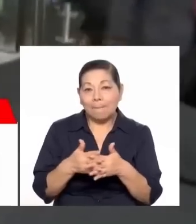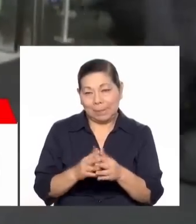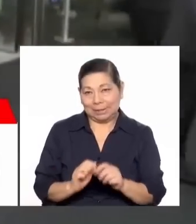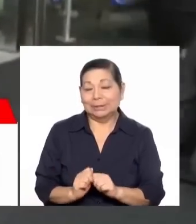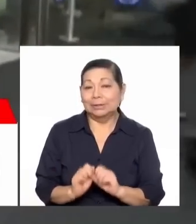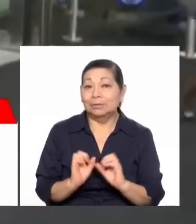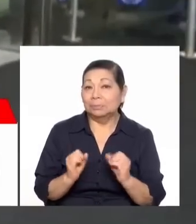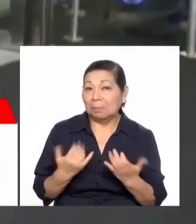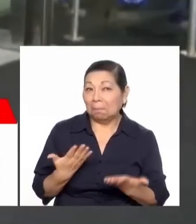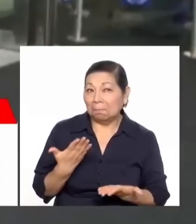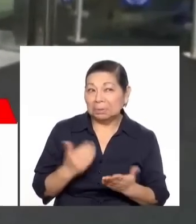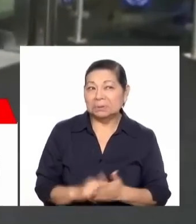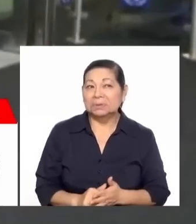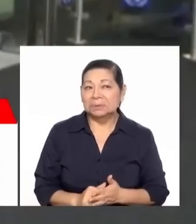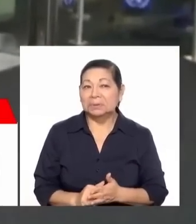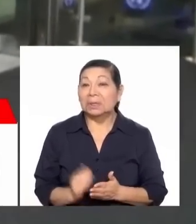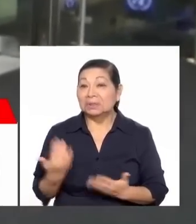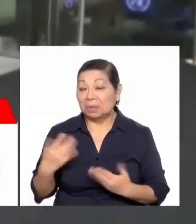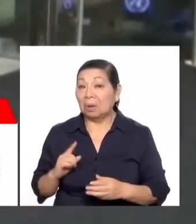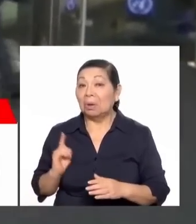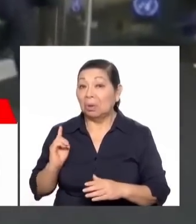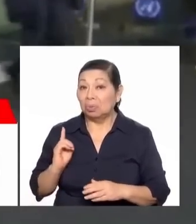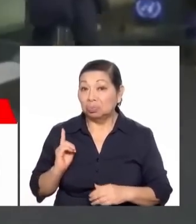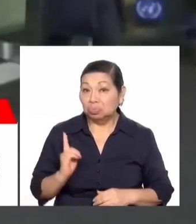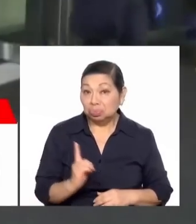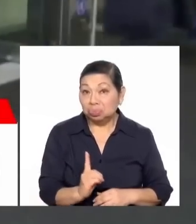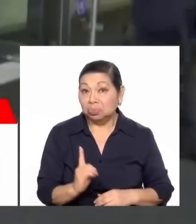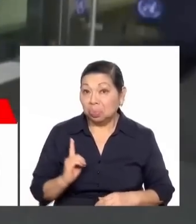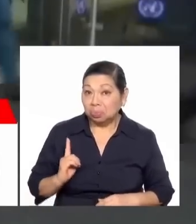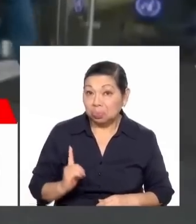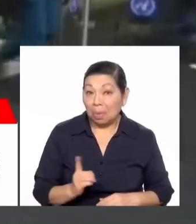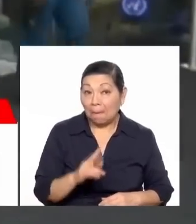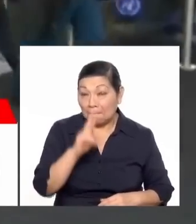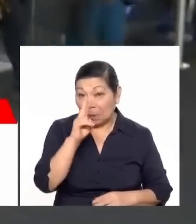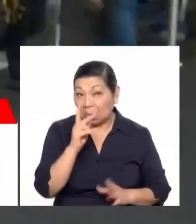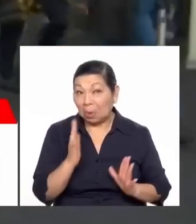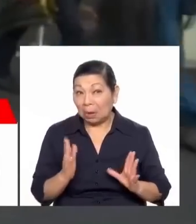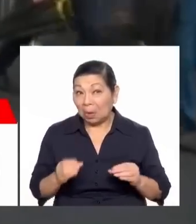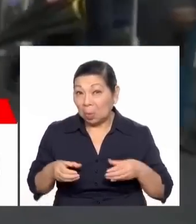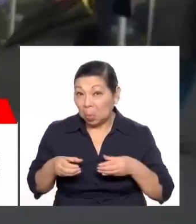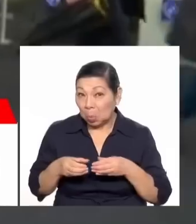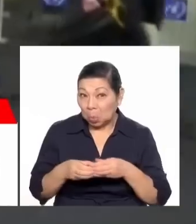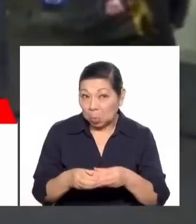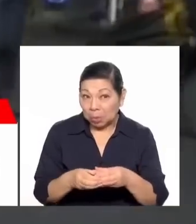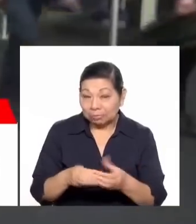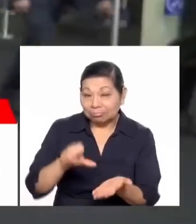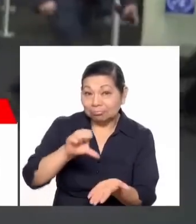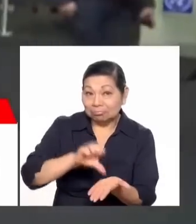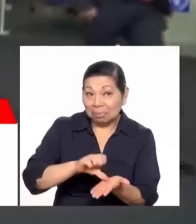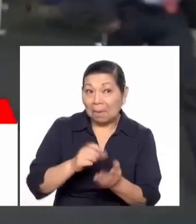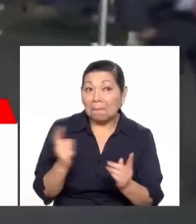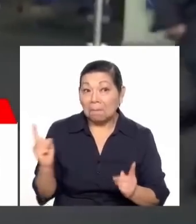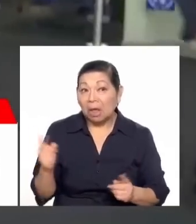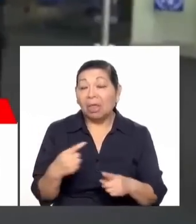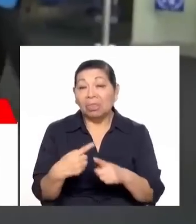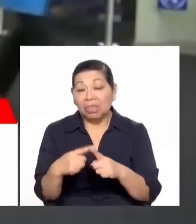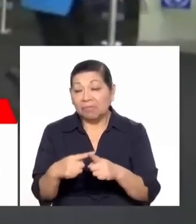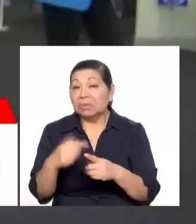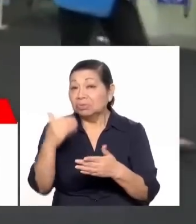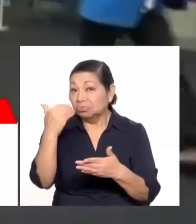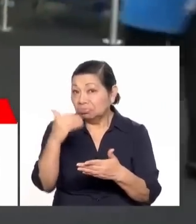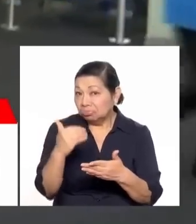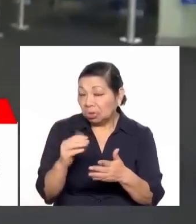ya al parecer están llegando ya la delegación peruana hasta la sede. Continúan llegando los miembros de